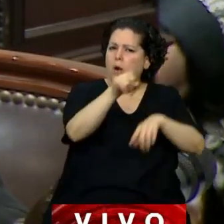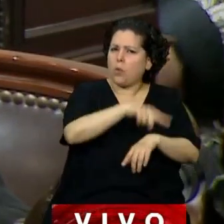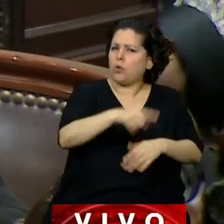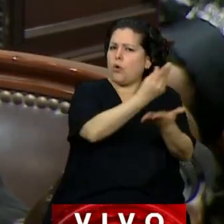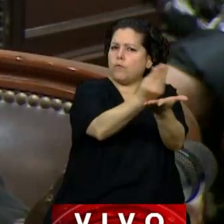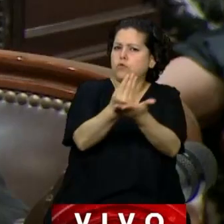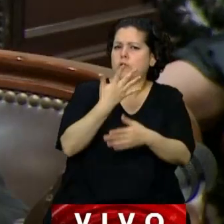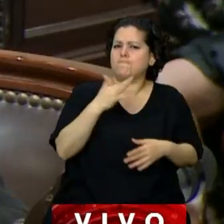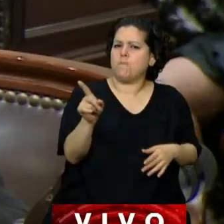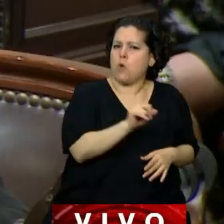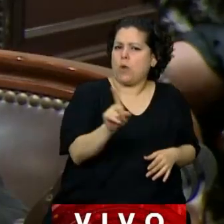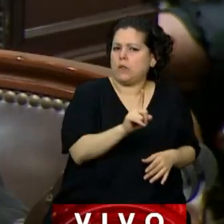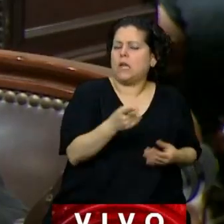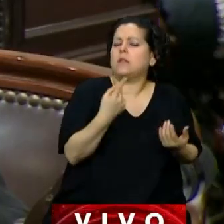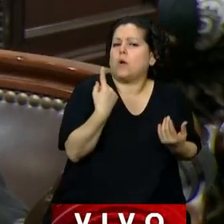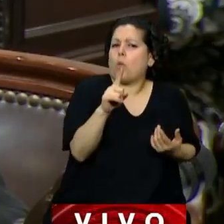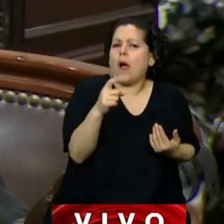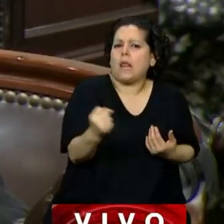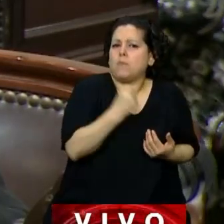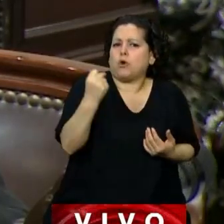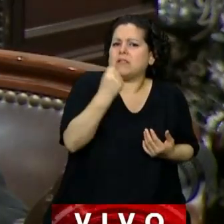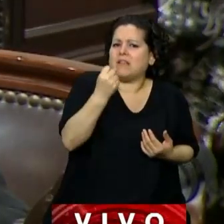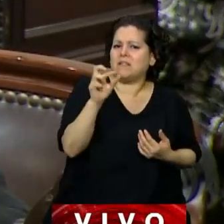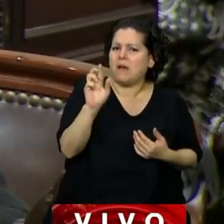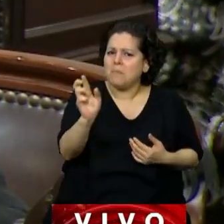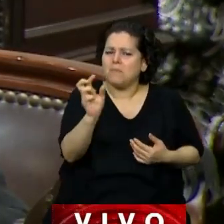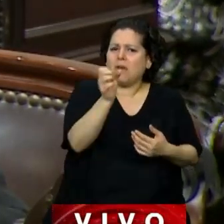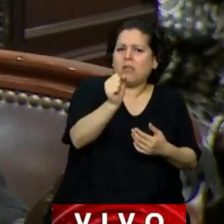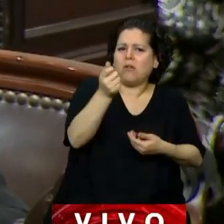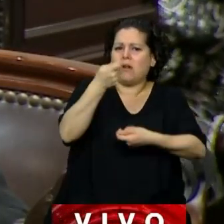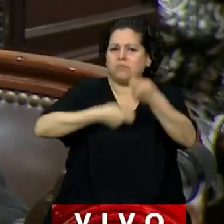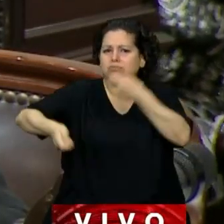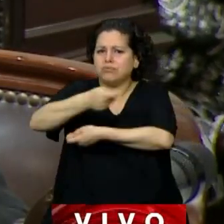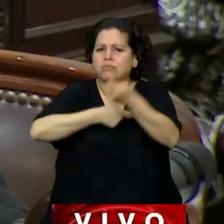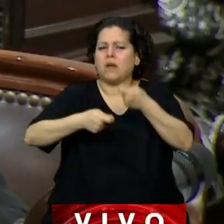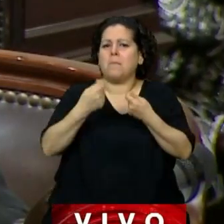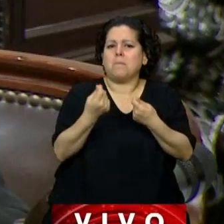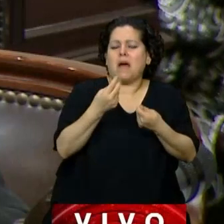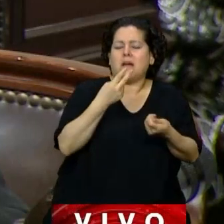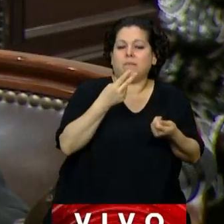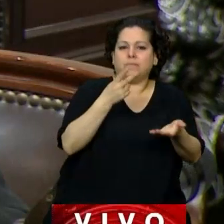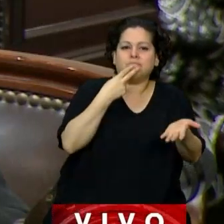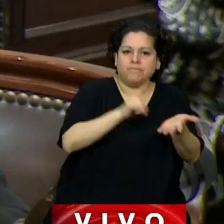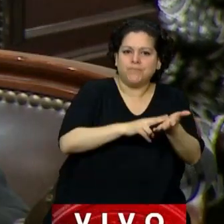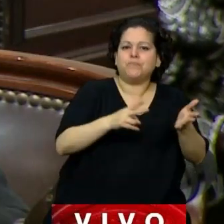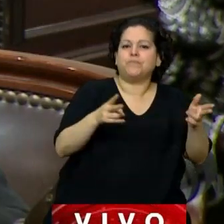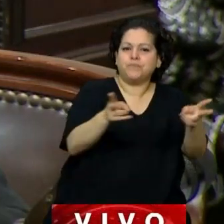que tiene la generación de divisas para sostener nuestra economía, financiar el déficit y honrar nuestras